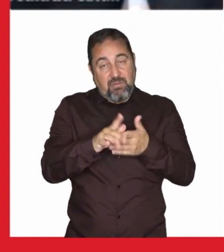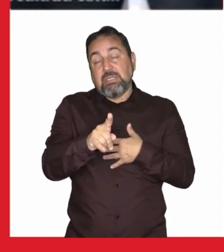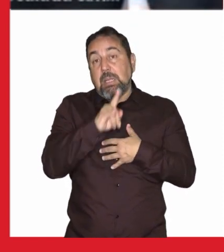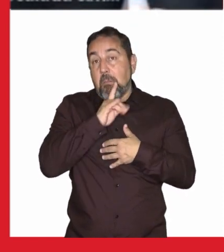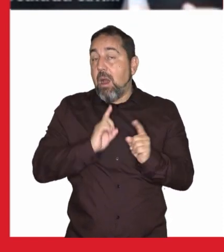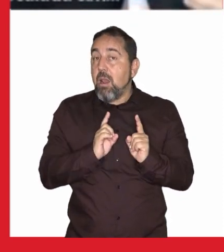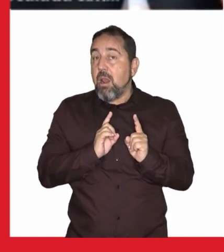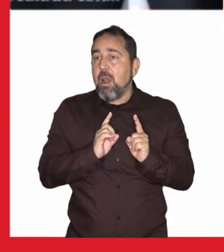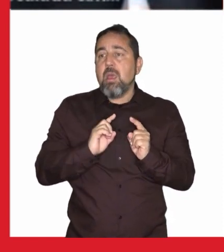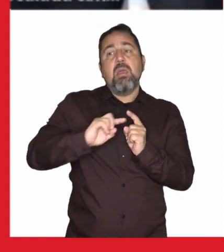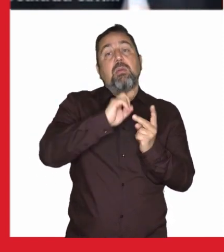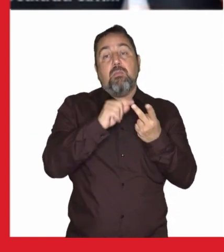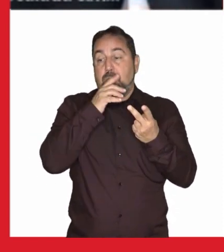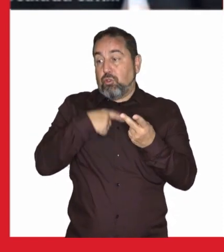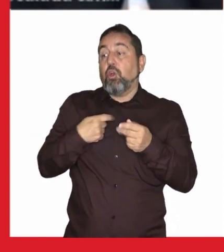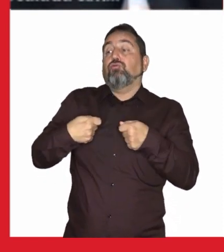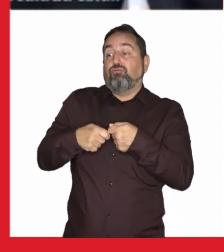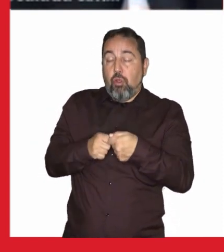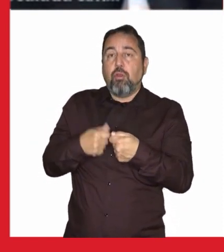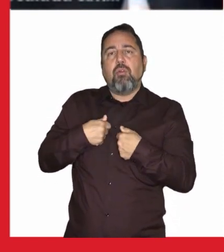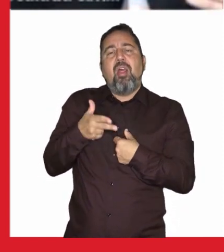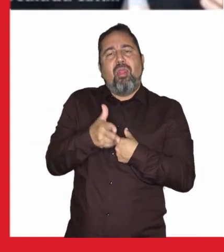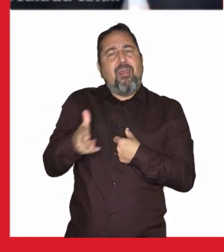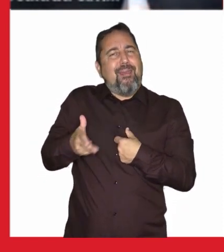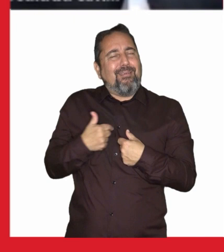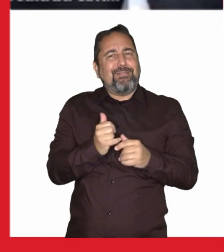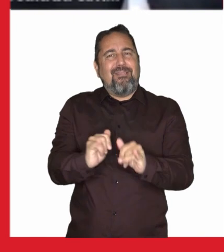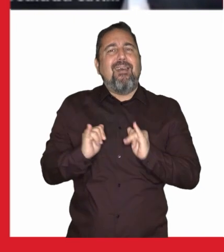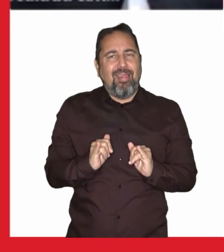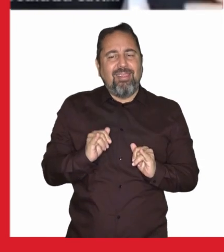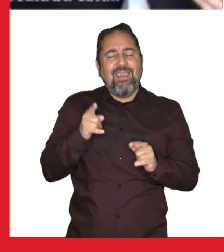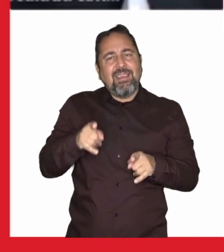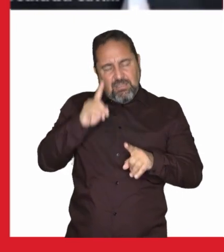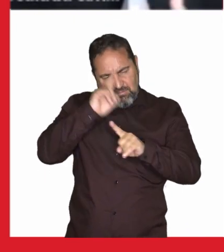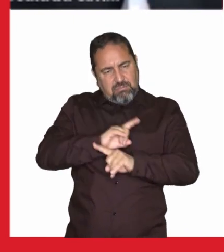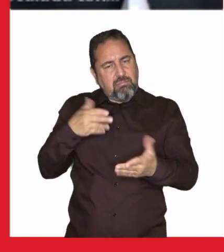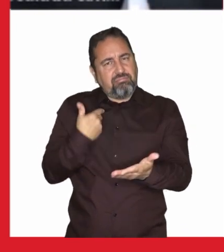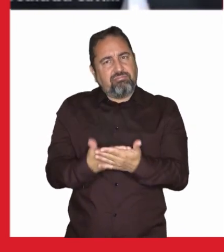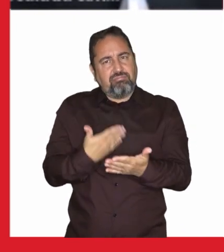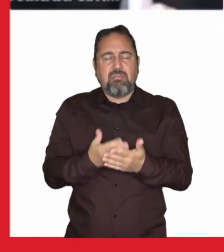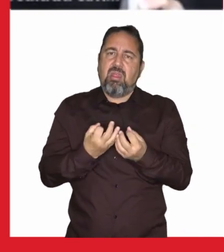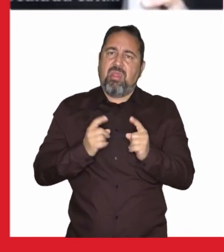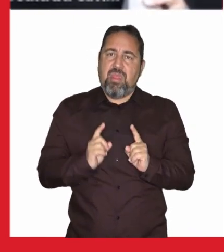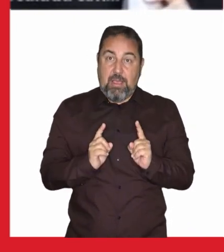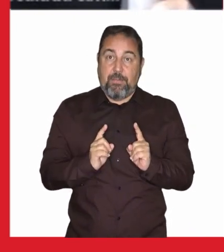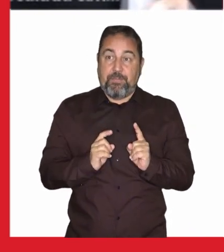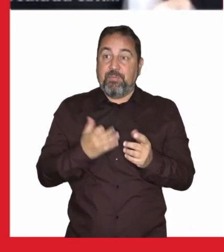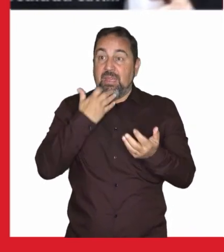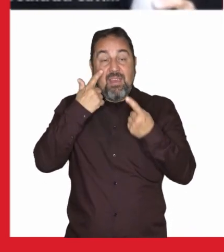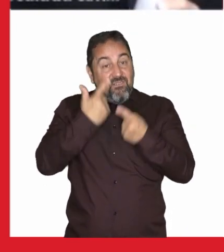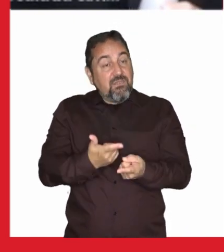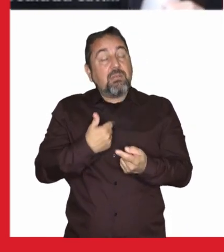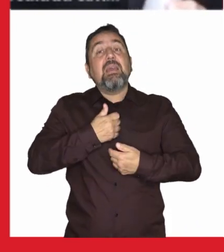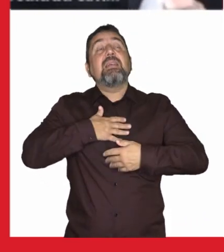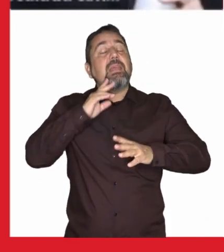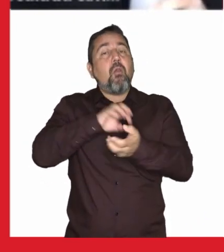mal, y al mismo tiempo, por el hecho de ser socio, tienes una serie de derechos. Y eso tiene que estar claramente contemplado. Porque si